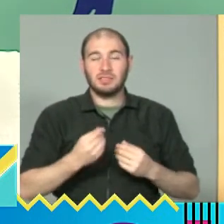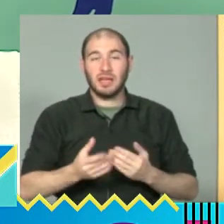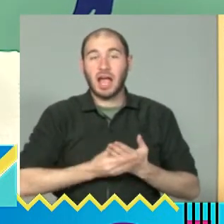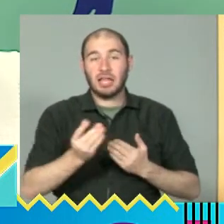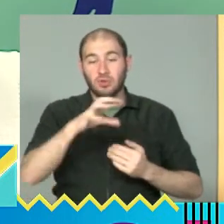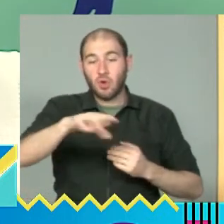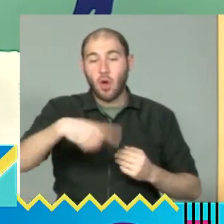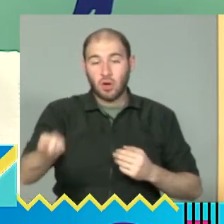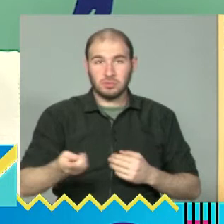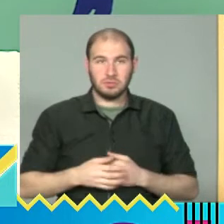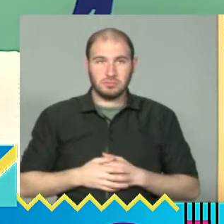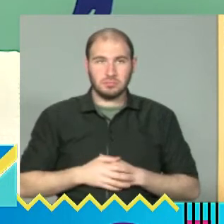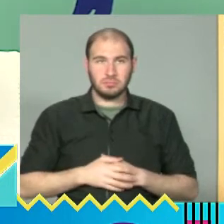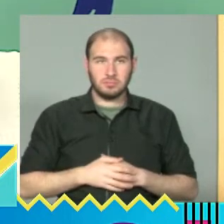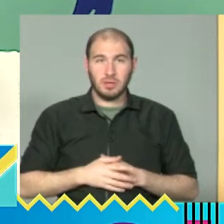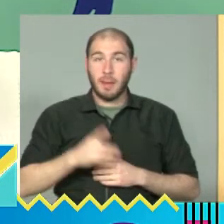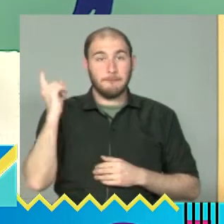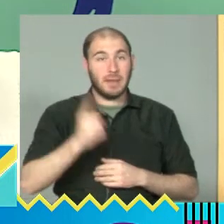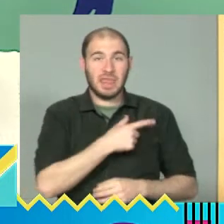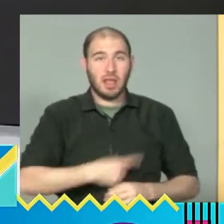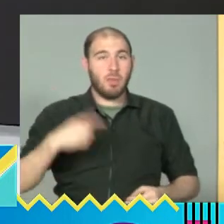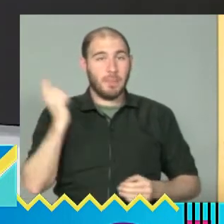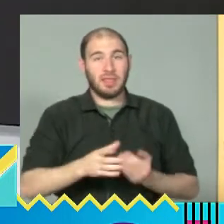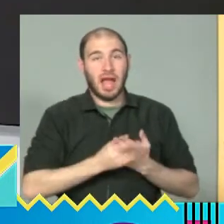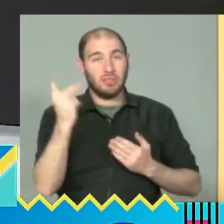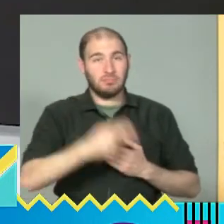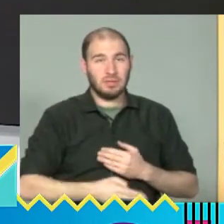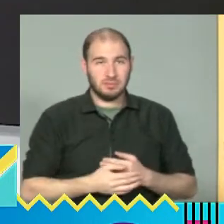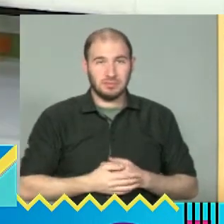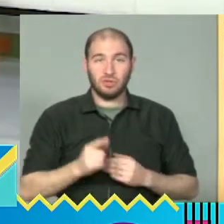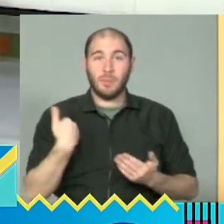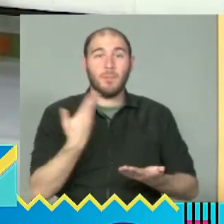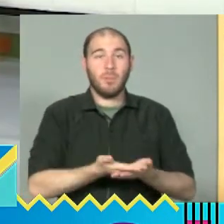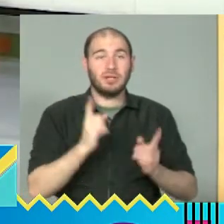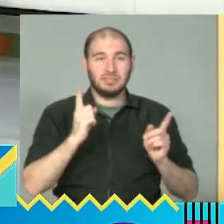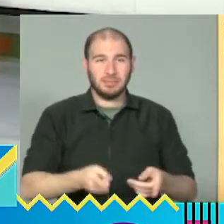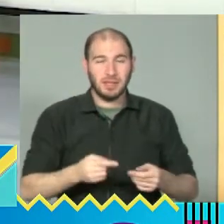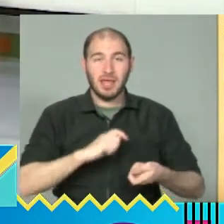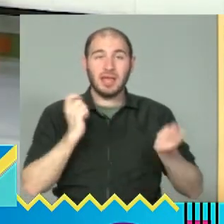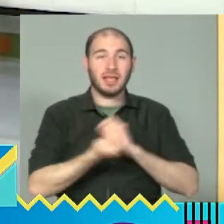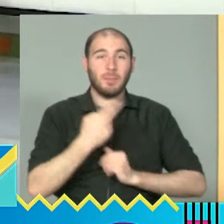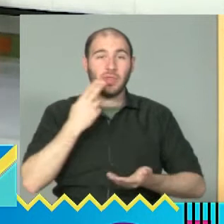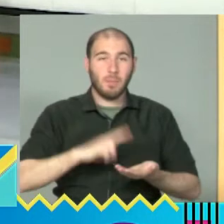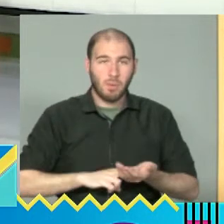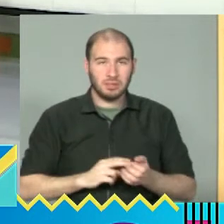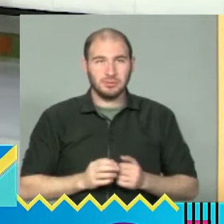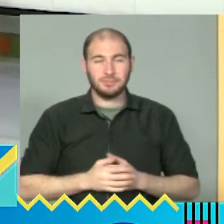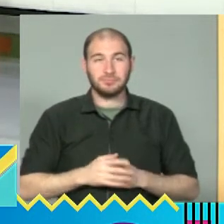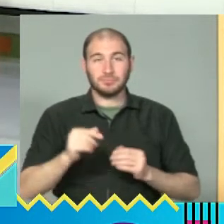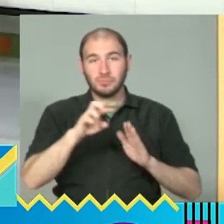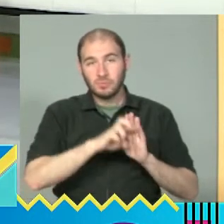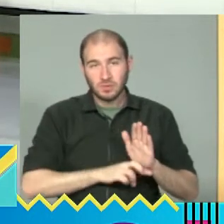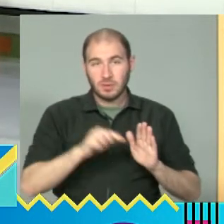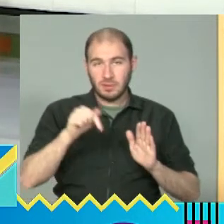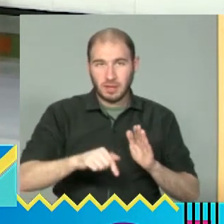gastos en otro lugar. Entonces, Bueno, lo obligó al Estado a bajar los gastos. tendremos que proponer también entonces la reforma tributaria como programa,